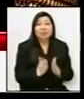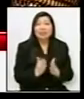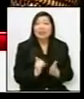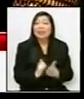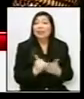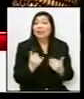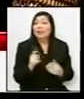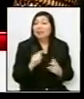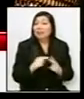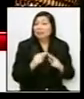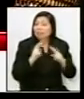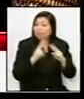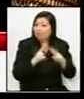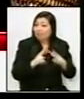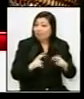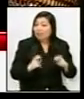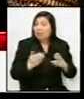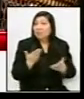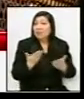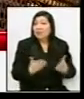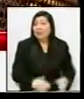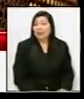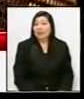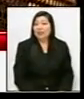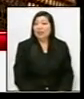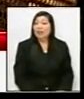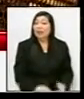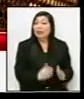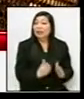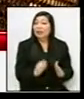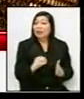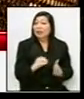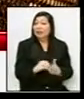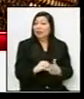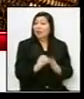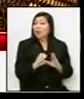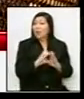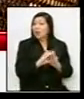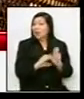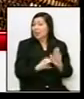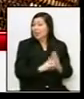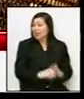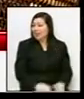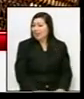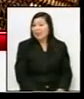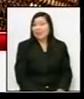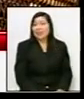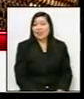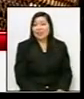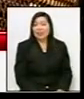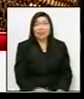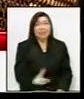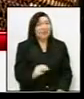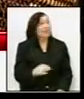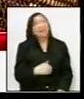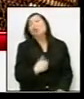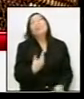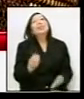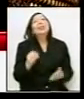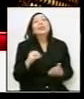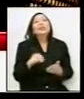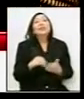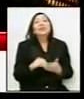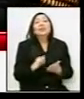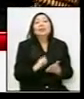que a él se le inicia una investigación por un supuesto delito y se le termina agregando infracción a la Constitución. No se pueden agregar cargos